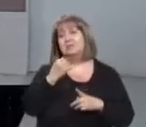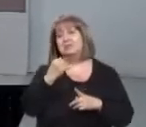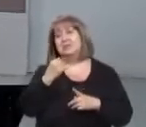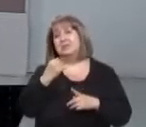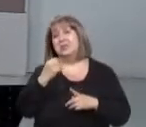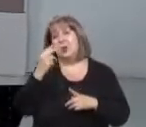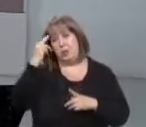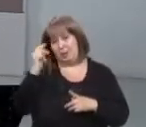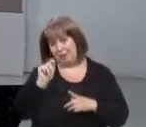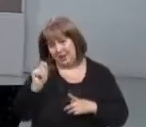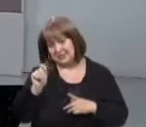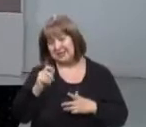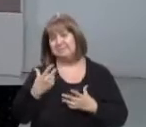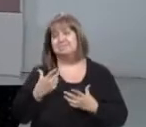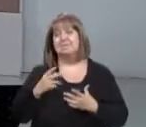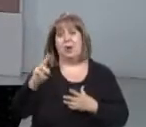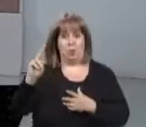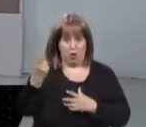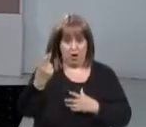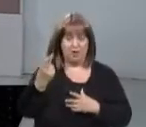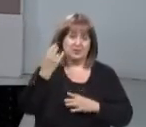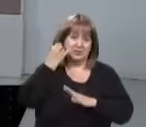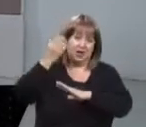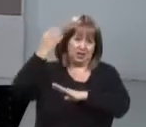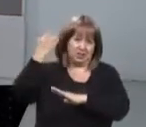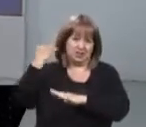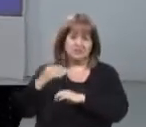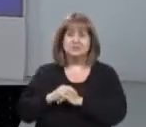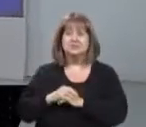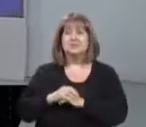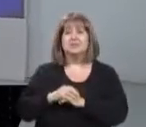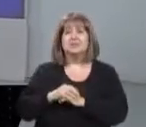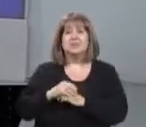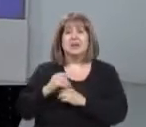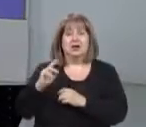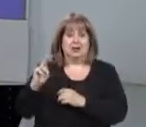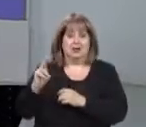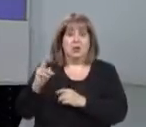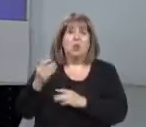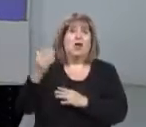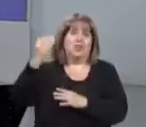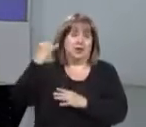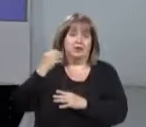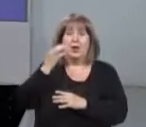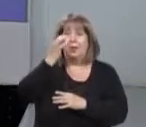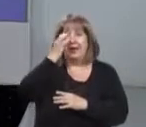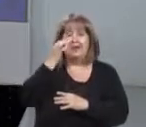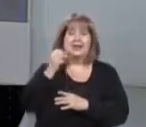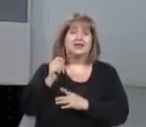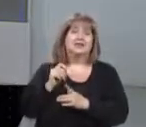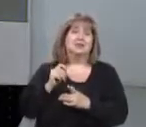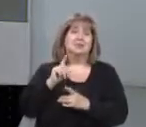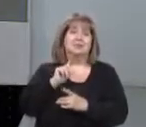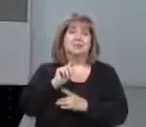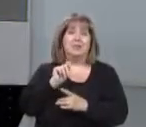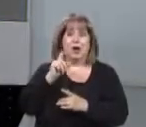Esta noticia que conmocionó, ¿no? En medio de una pandemia a todo el pueblo mendocino. Exactamente. Esto ocurre el 20 de